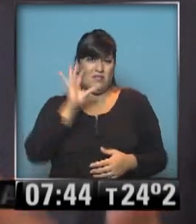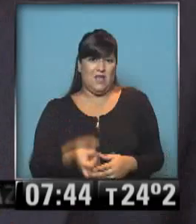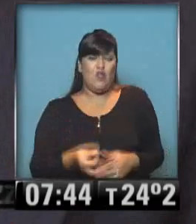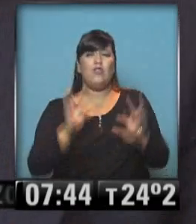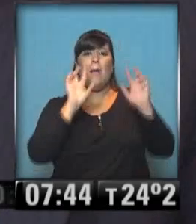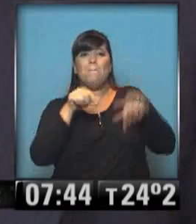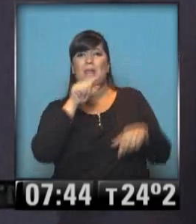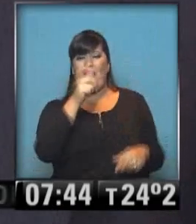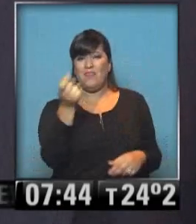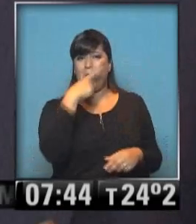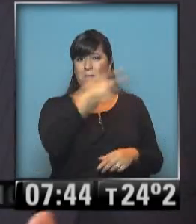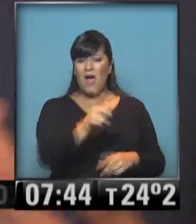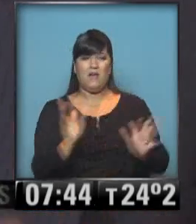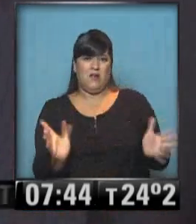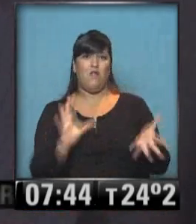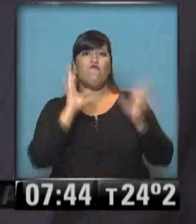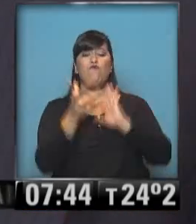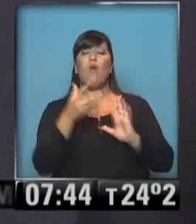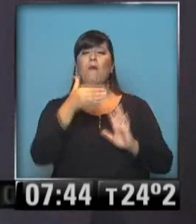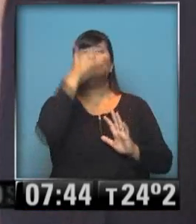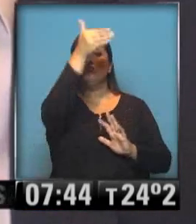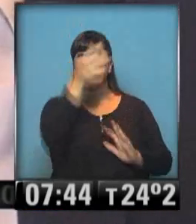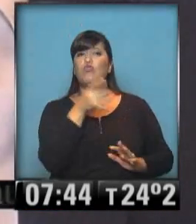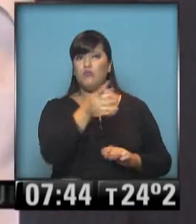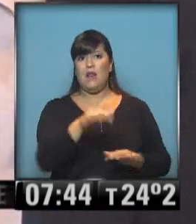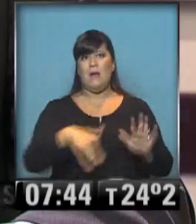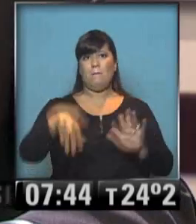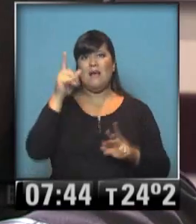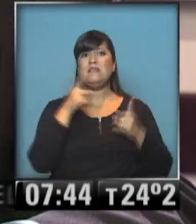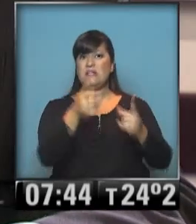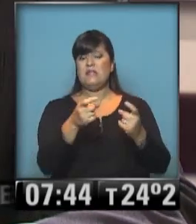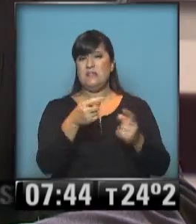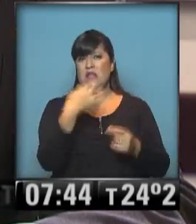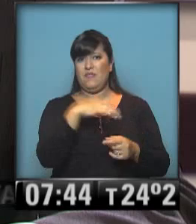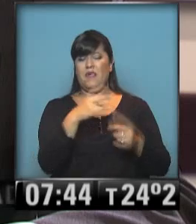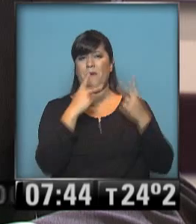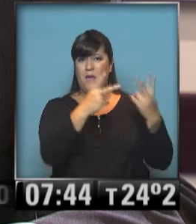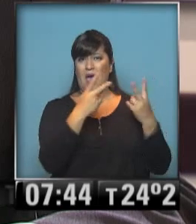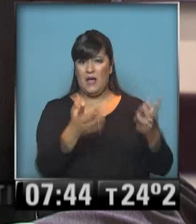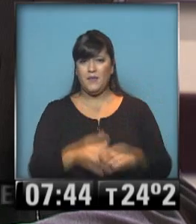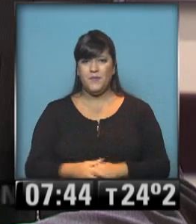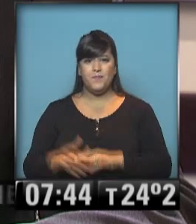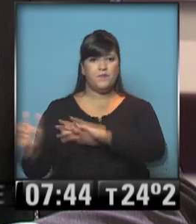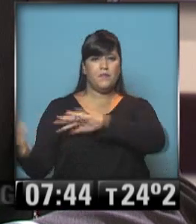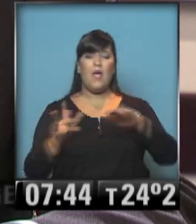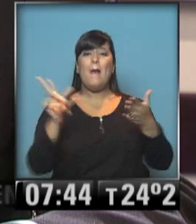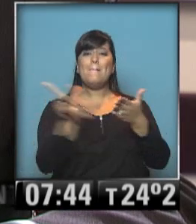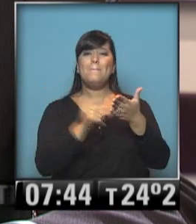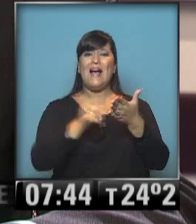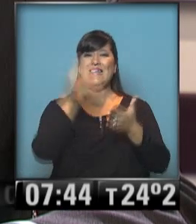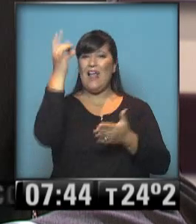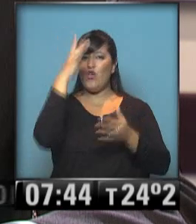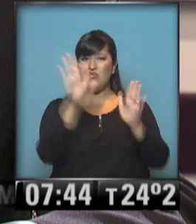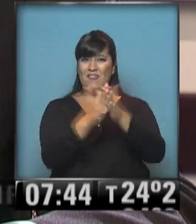Aires de cara al transporte público que por supuesto lo utilizan los que más necesitan si esta mañana lees página 12 vas a encontrar un artículo